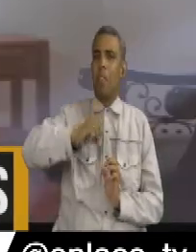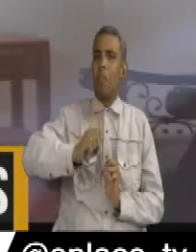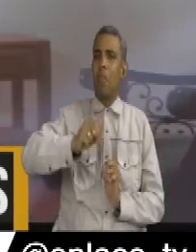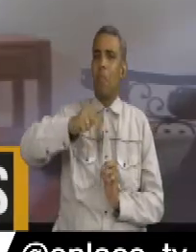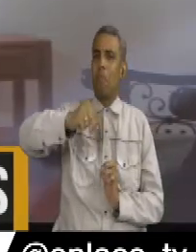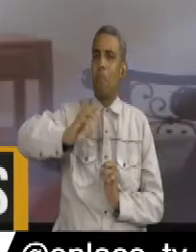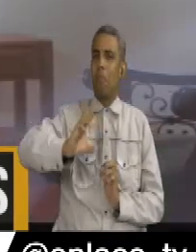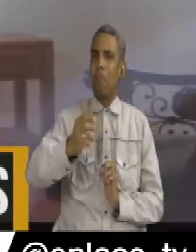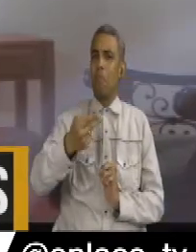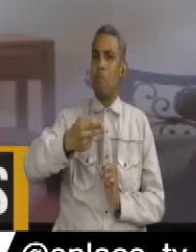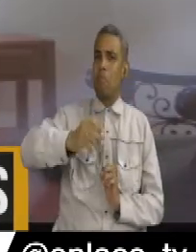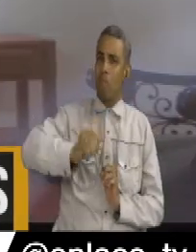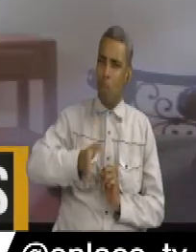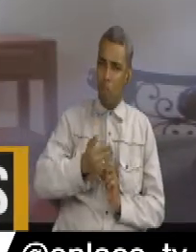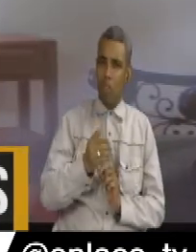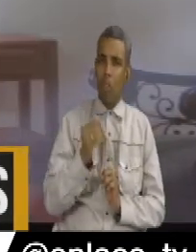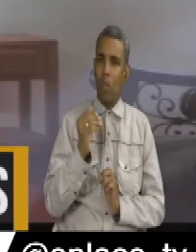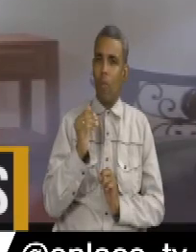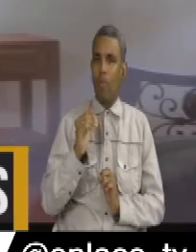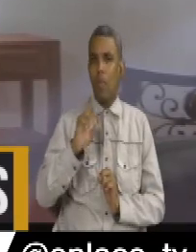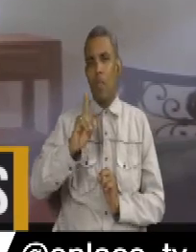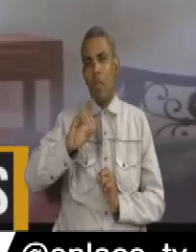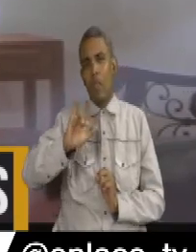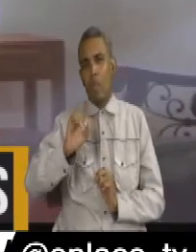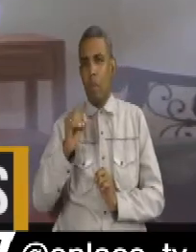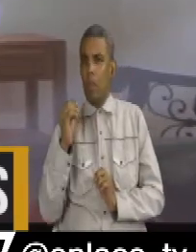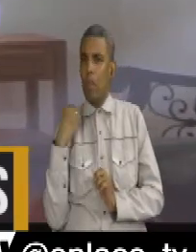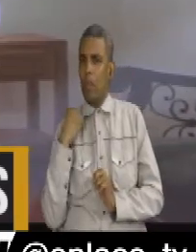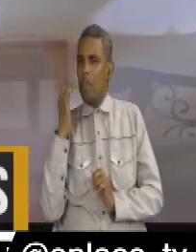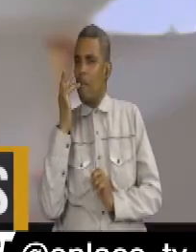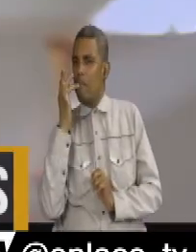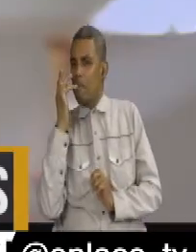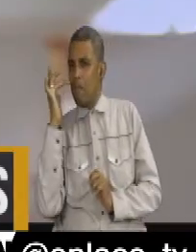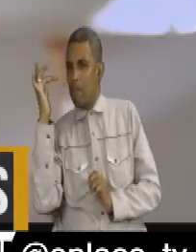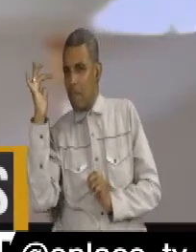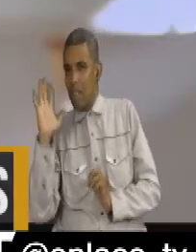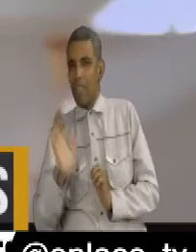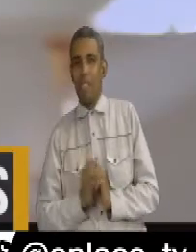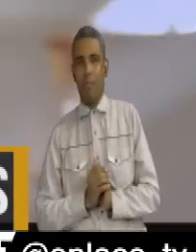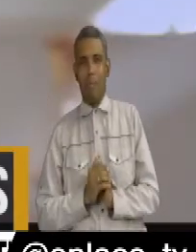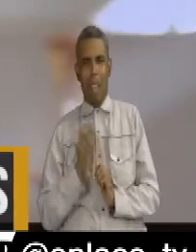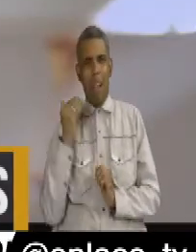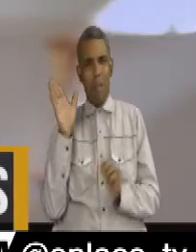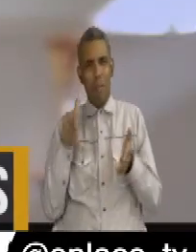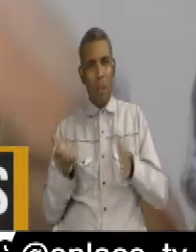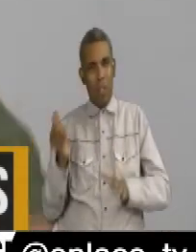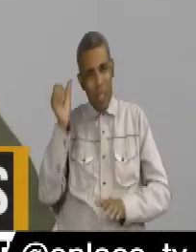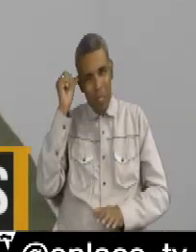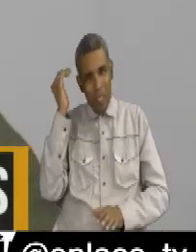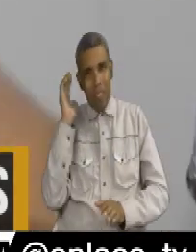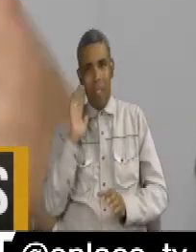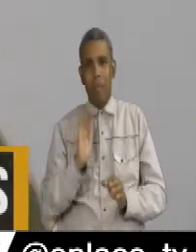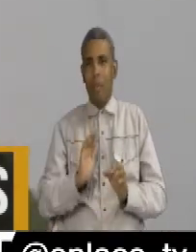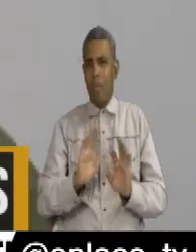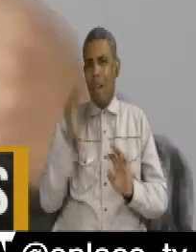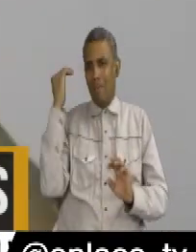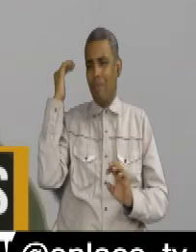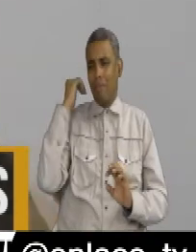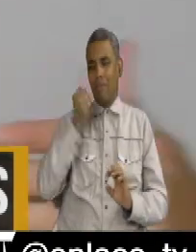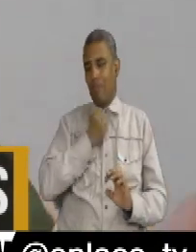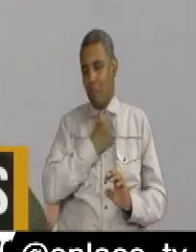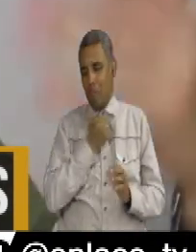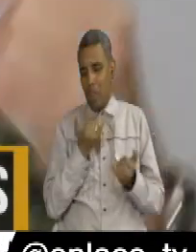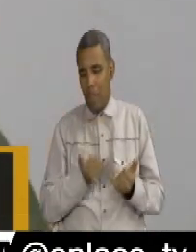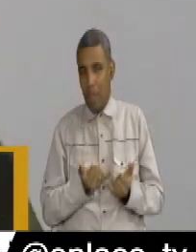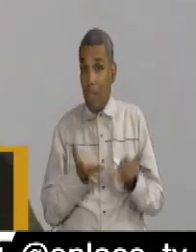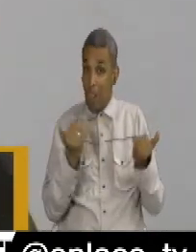ahora generaciones de juventud que también escuchan nuestra música, también pueden gozar del CD, también aquella gente que escuchó a Diomedes, de Poncho,